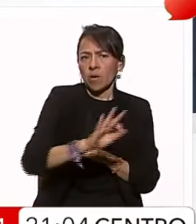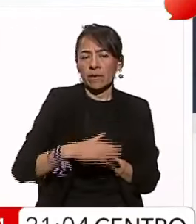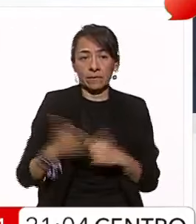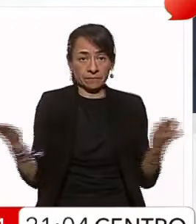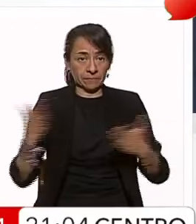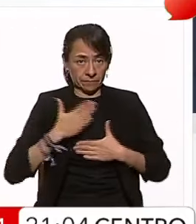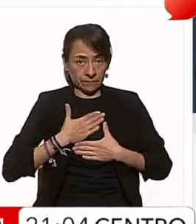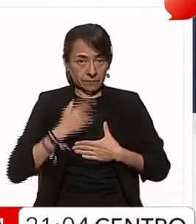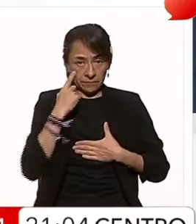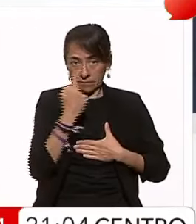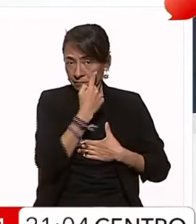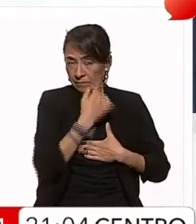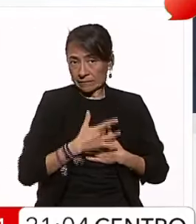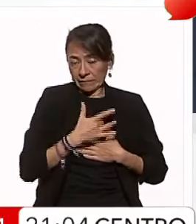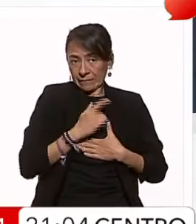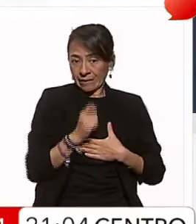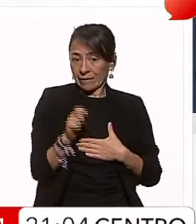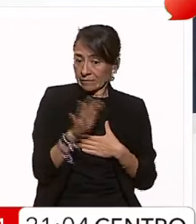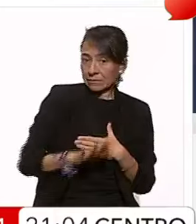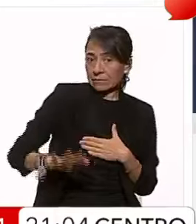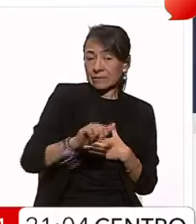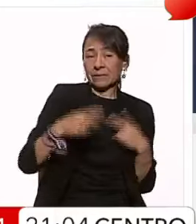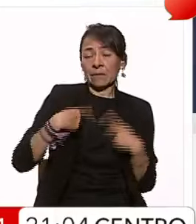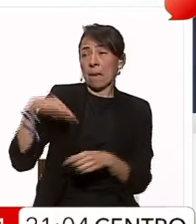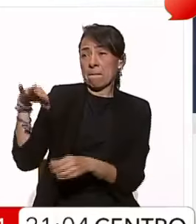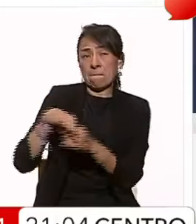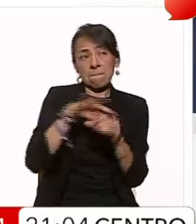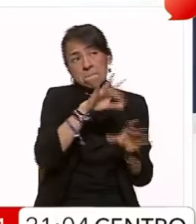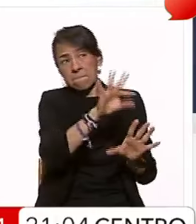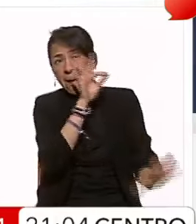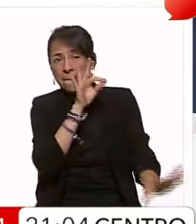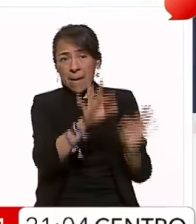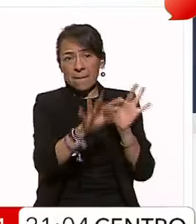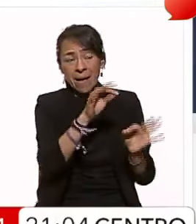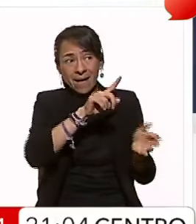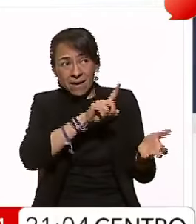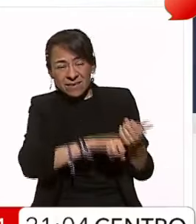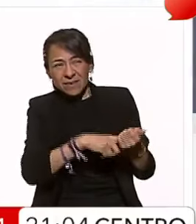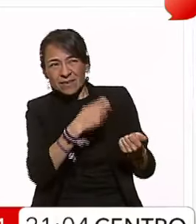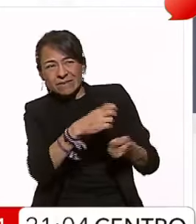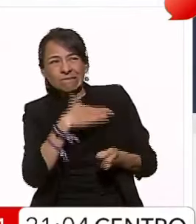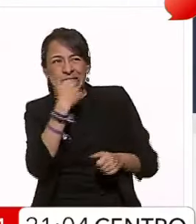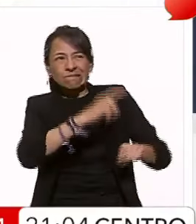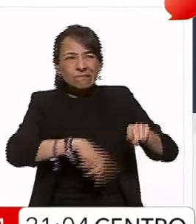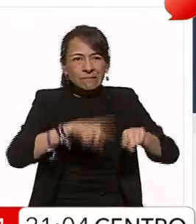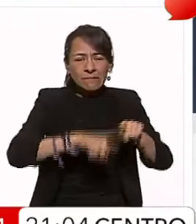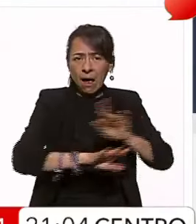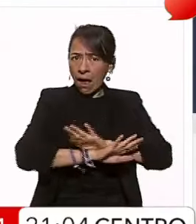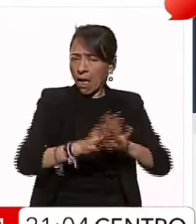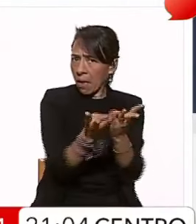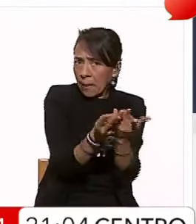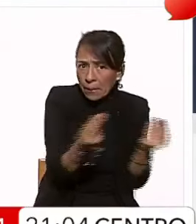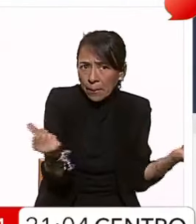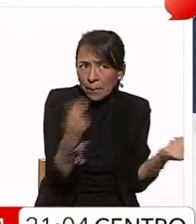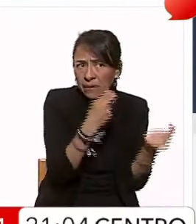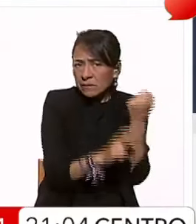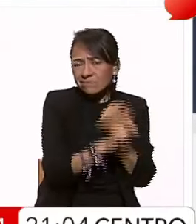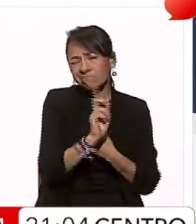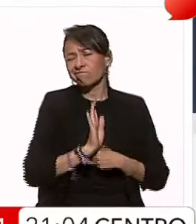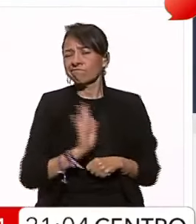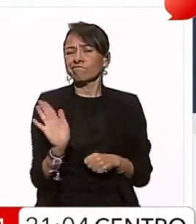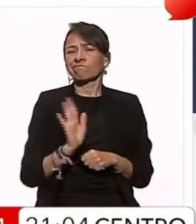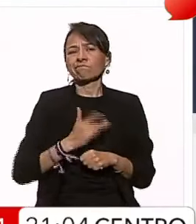por votación popular no es la solución a los problemas que aquejan al poder judicial Federal yo Temo que esta